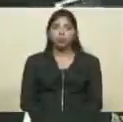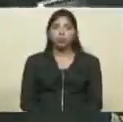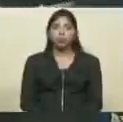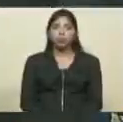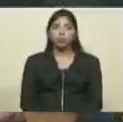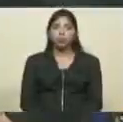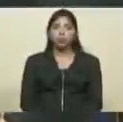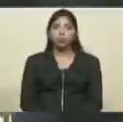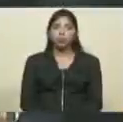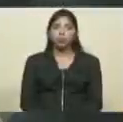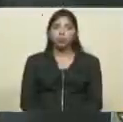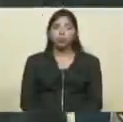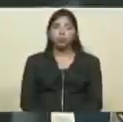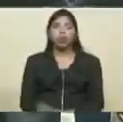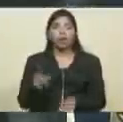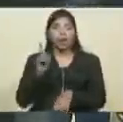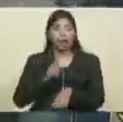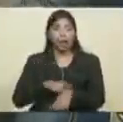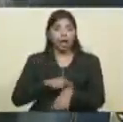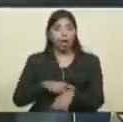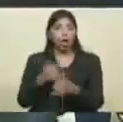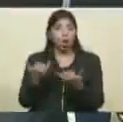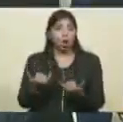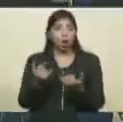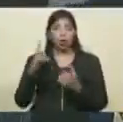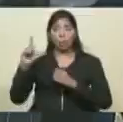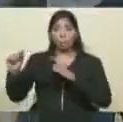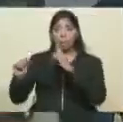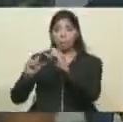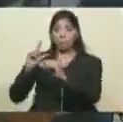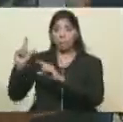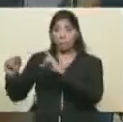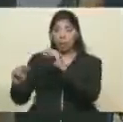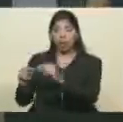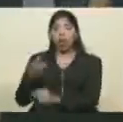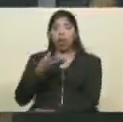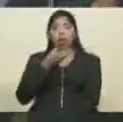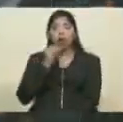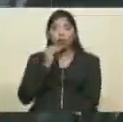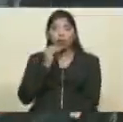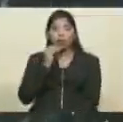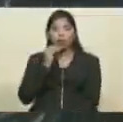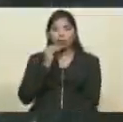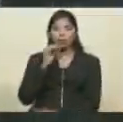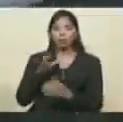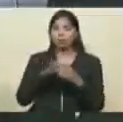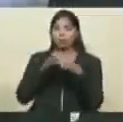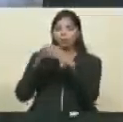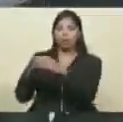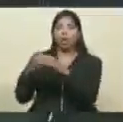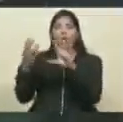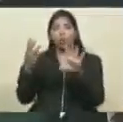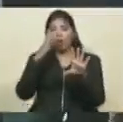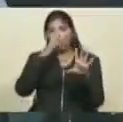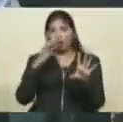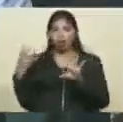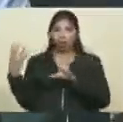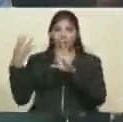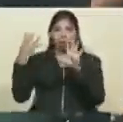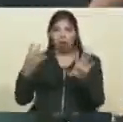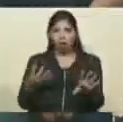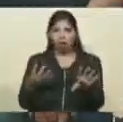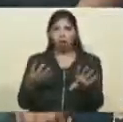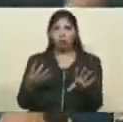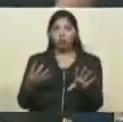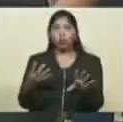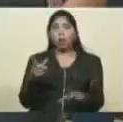A esta hora se retiran los jóvenes que forman parte de la Asamblea Nacional Constituyente para partir a la conmemoración de los 9 años de la creación del Partido